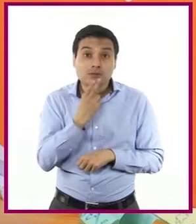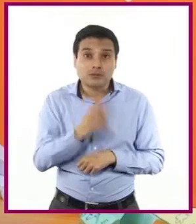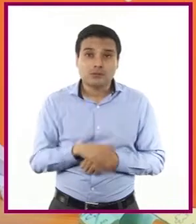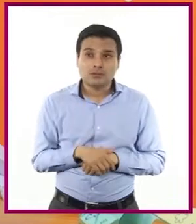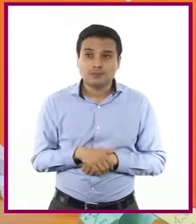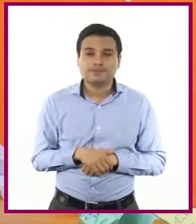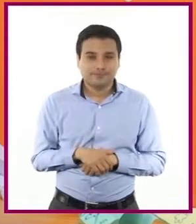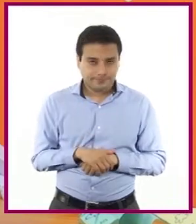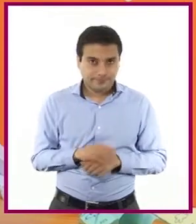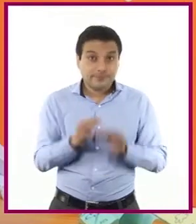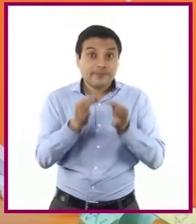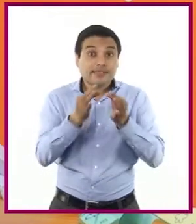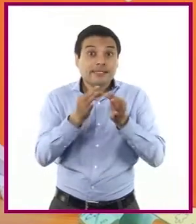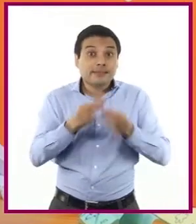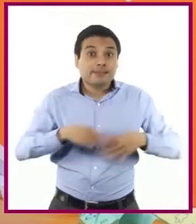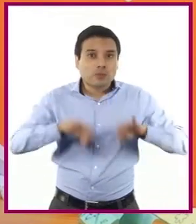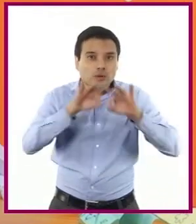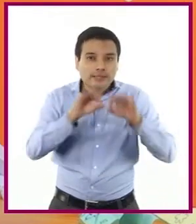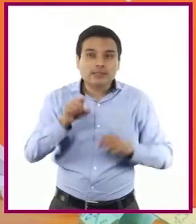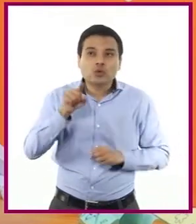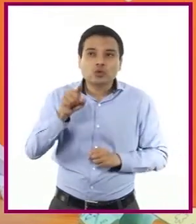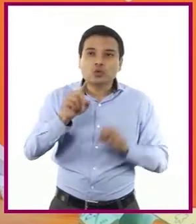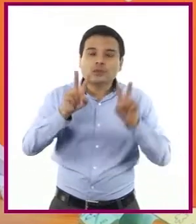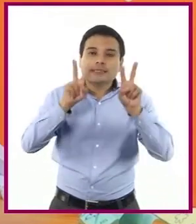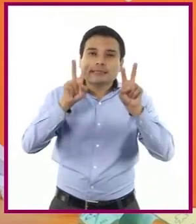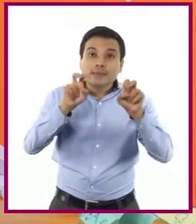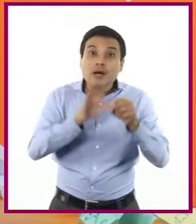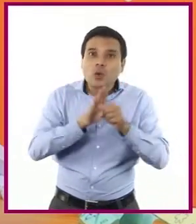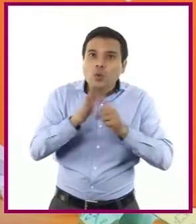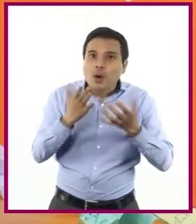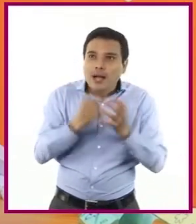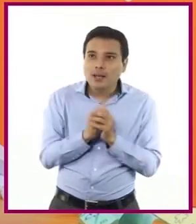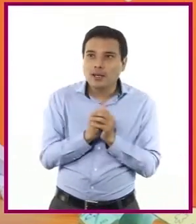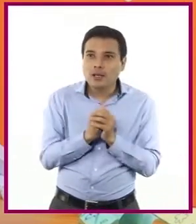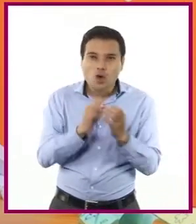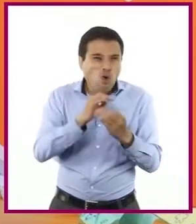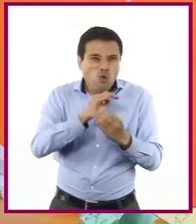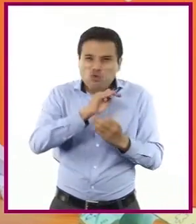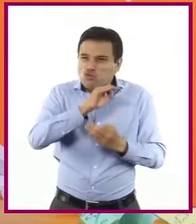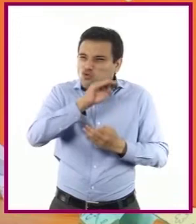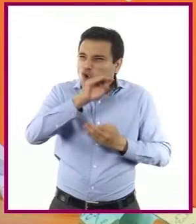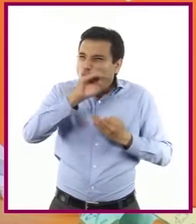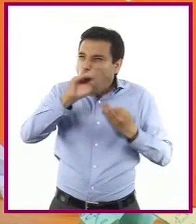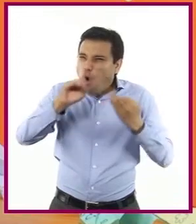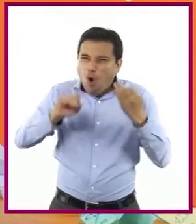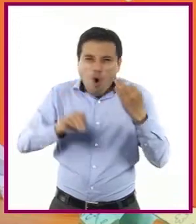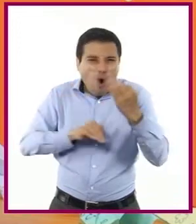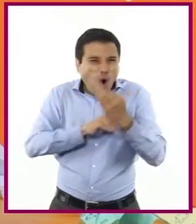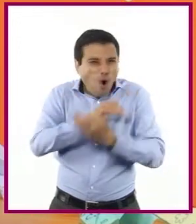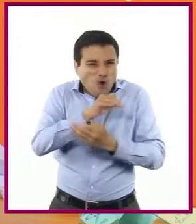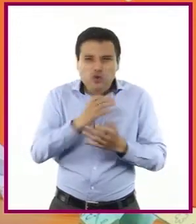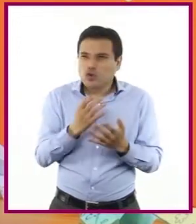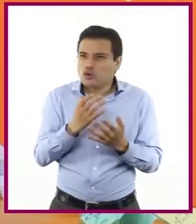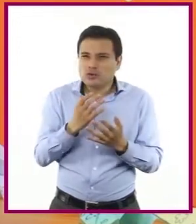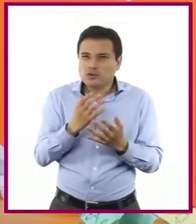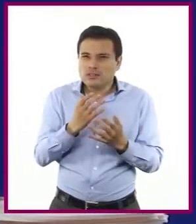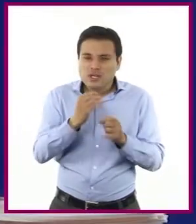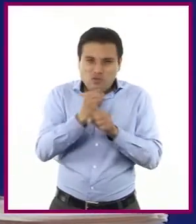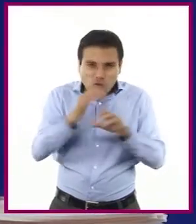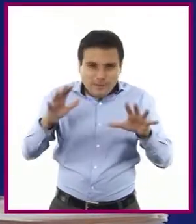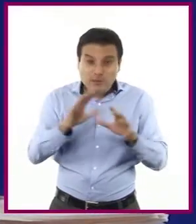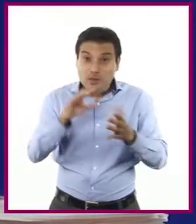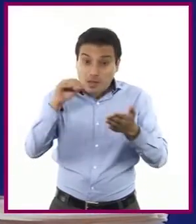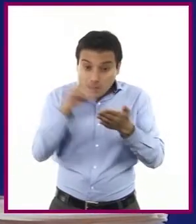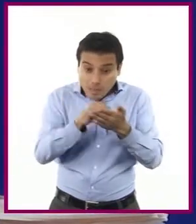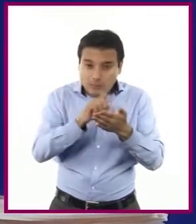es importante precisar tu tema. No puedes incluir todos los datos acerca de la vida de Amelia, así que debes